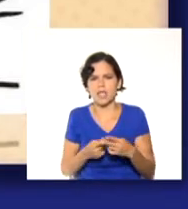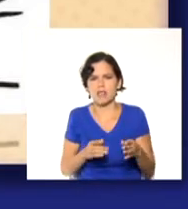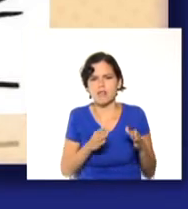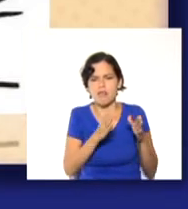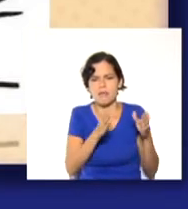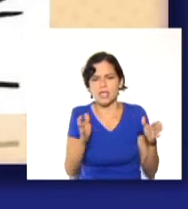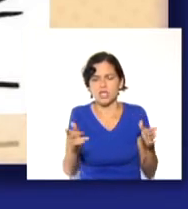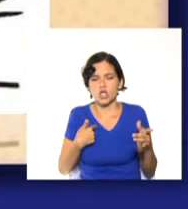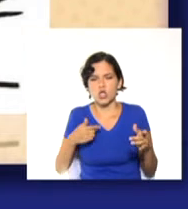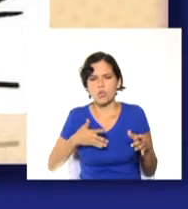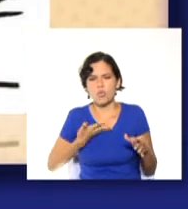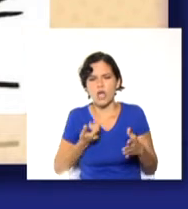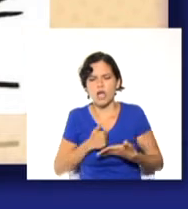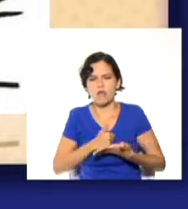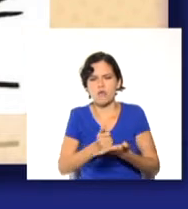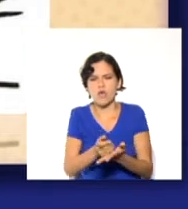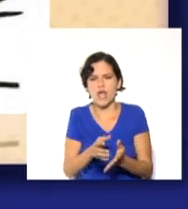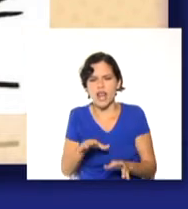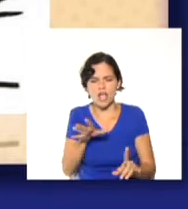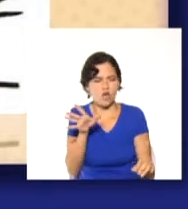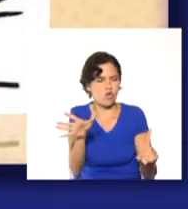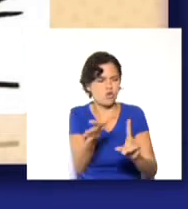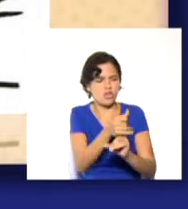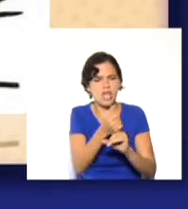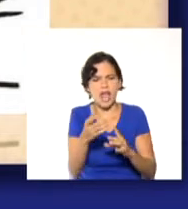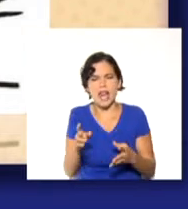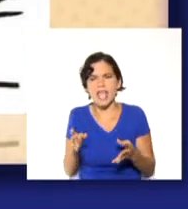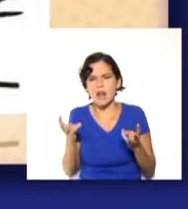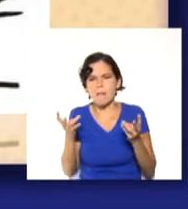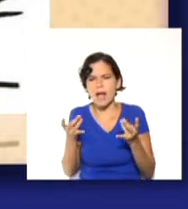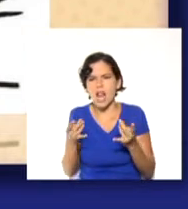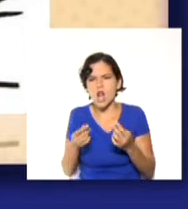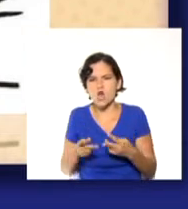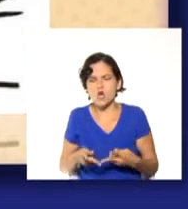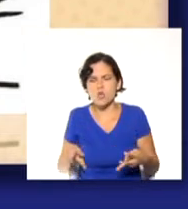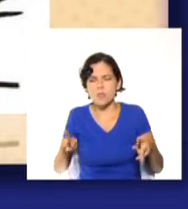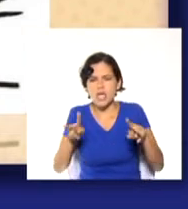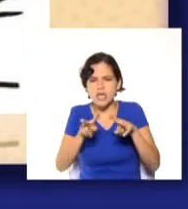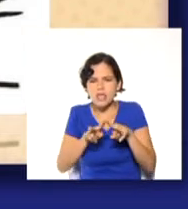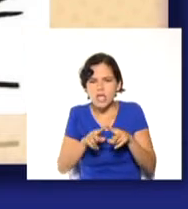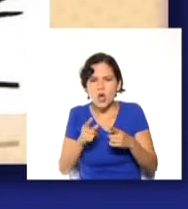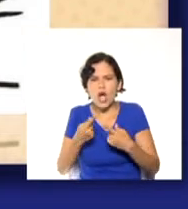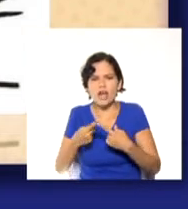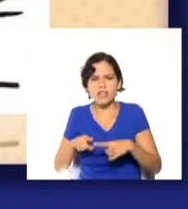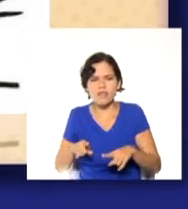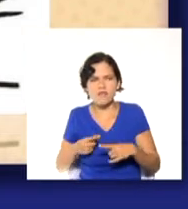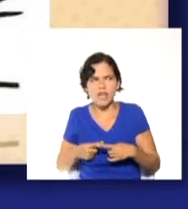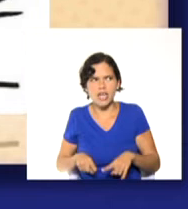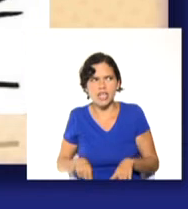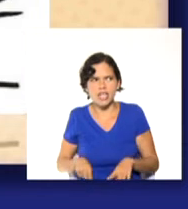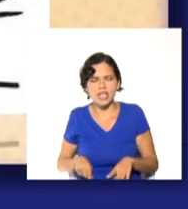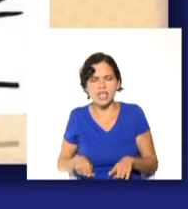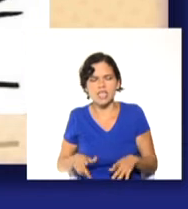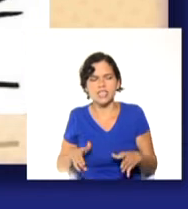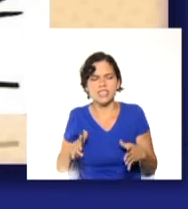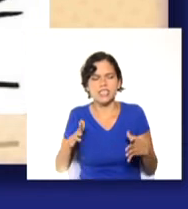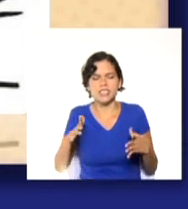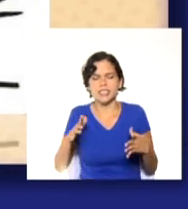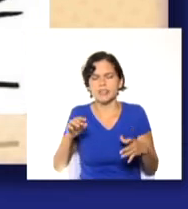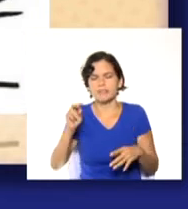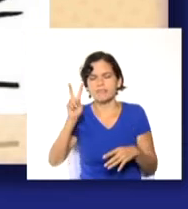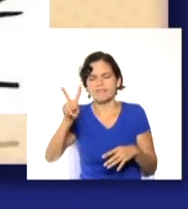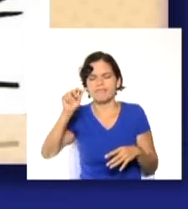hallar un valor numérico a dicha variable. ¿Y qué es una variable? Es la expresión matemática